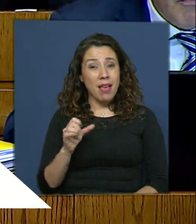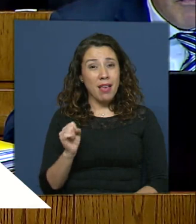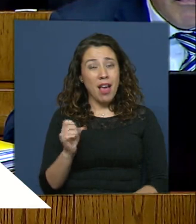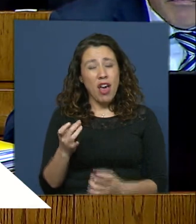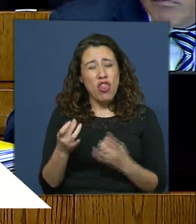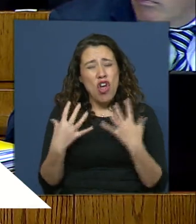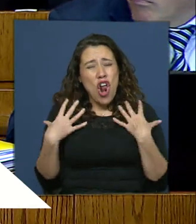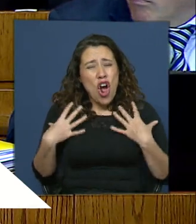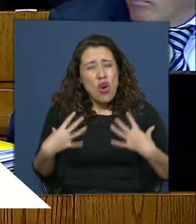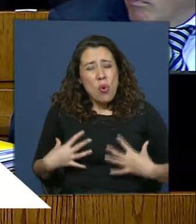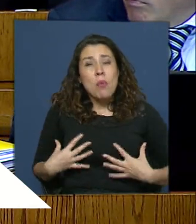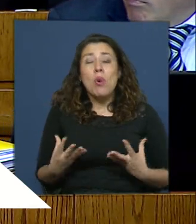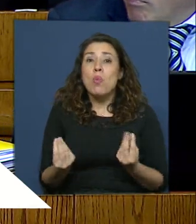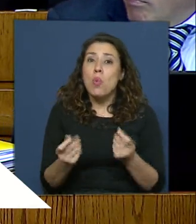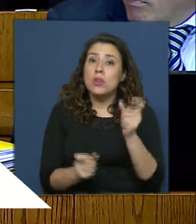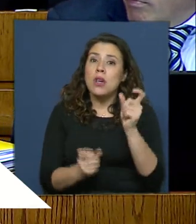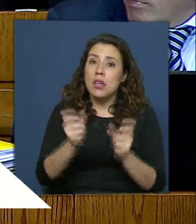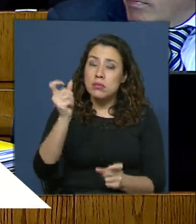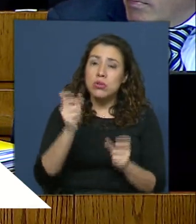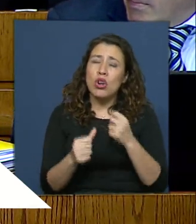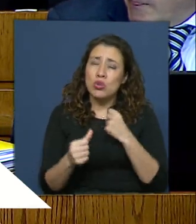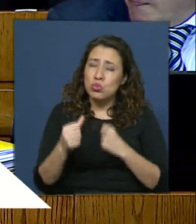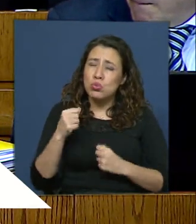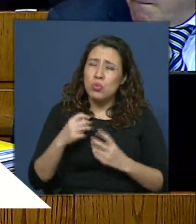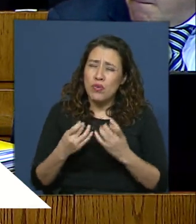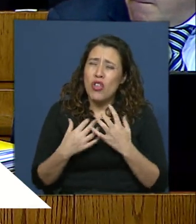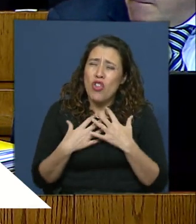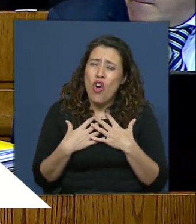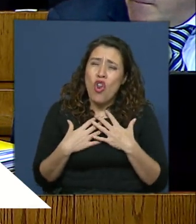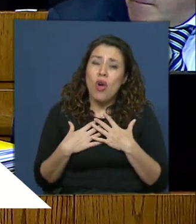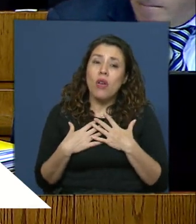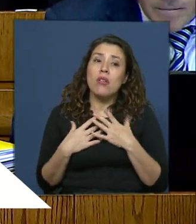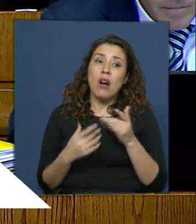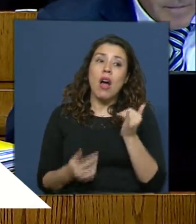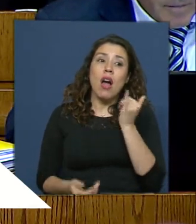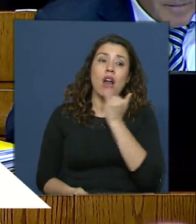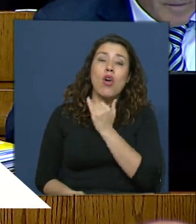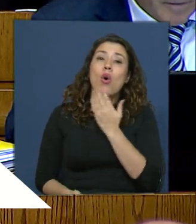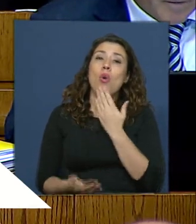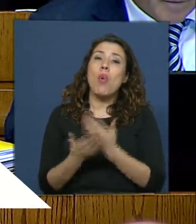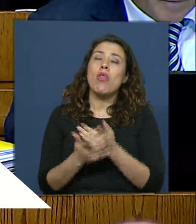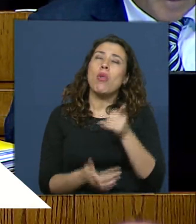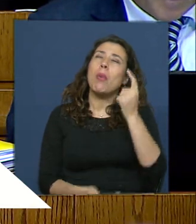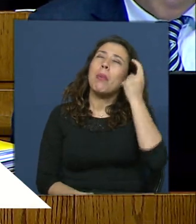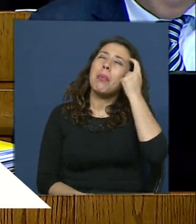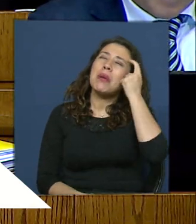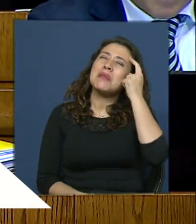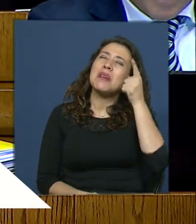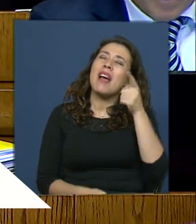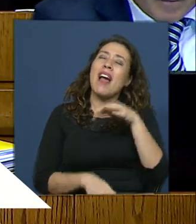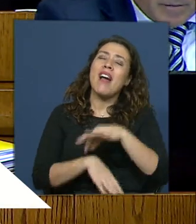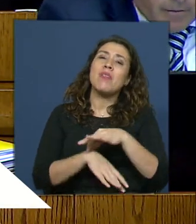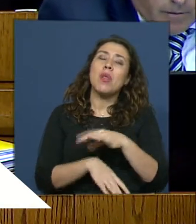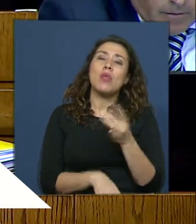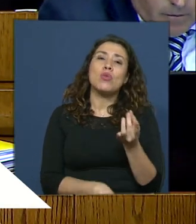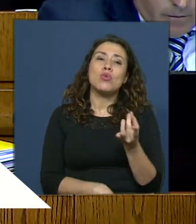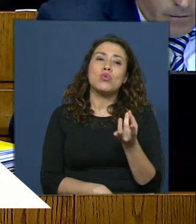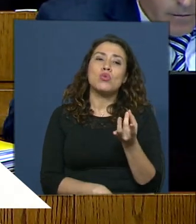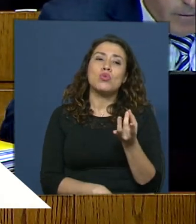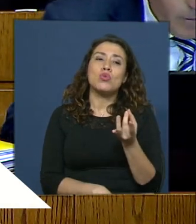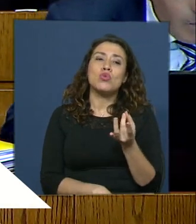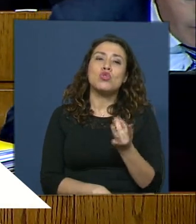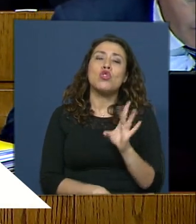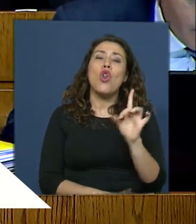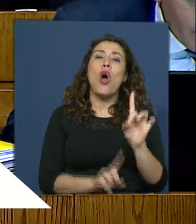del que padece mucha gente. Uno se equivoca al entender que esta es una enfermedad que solamente